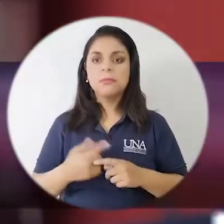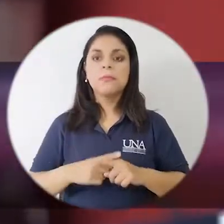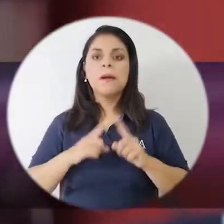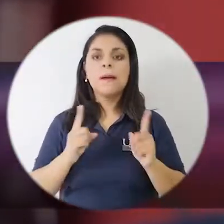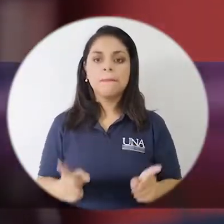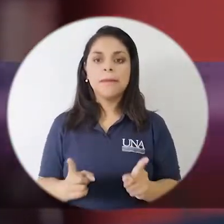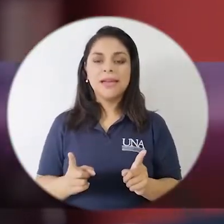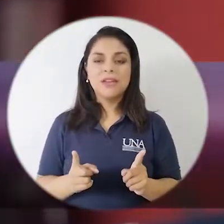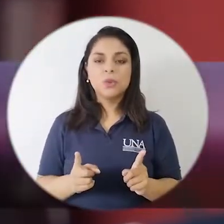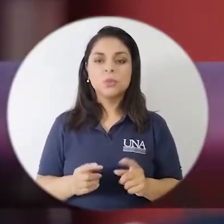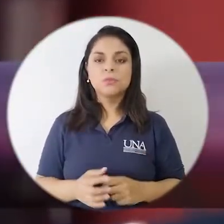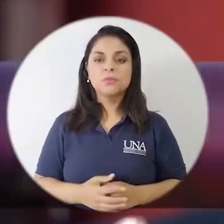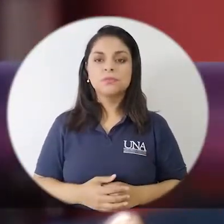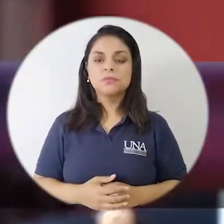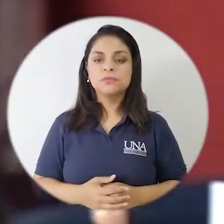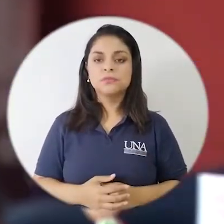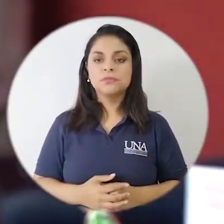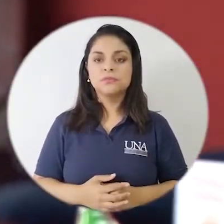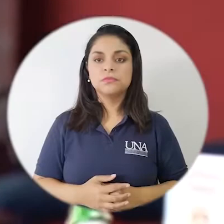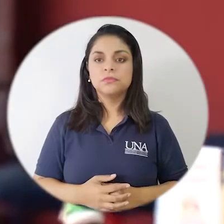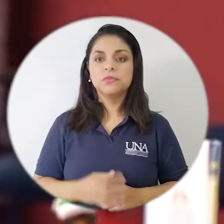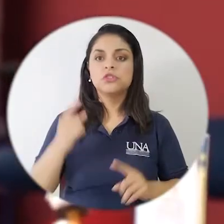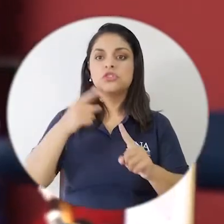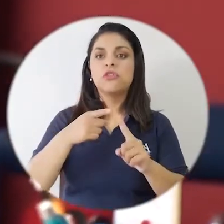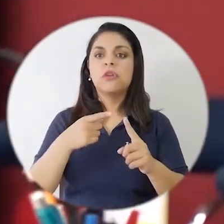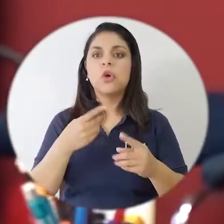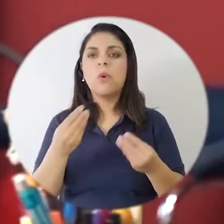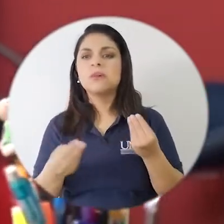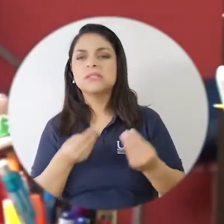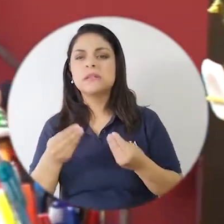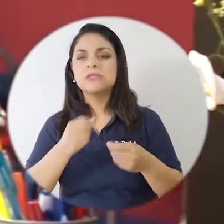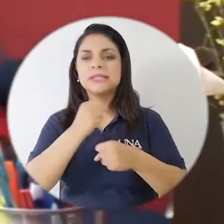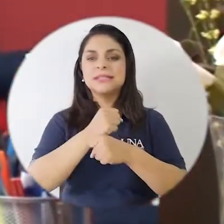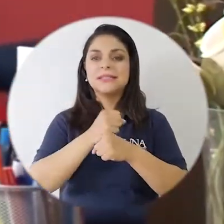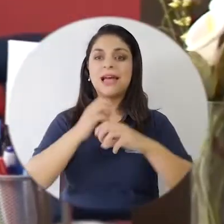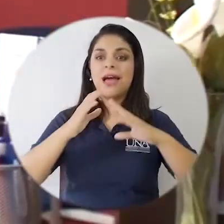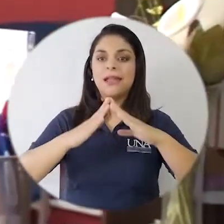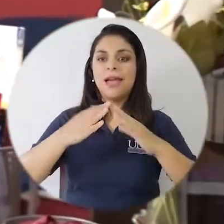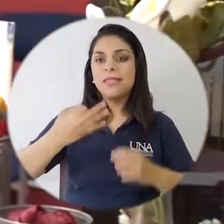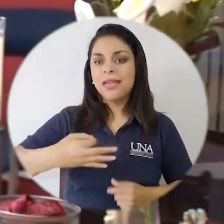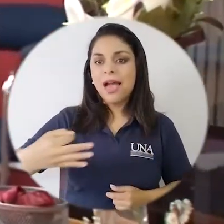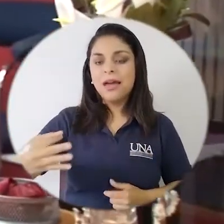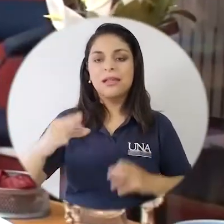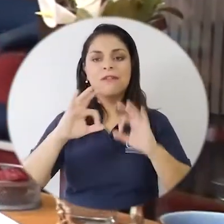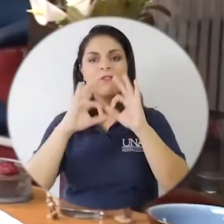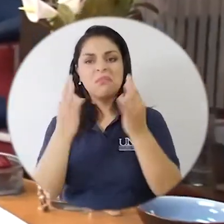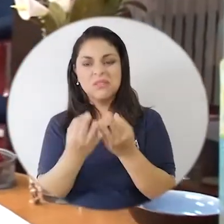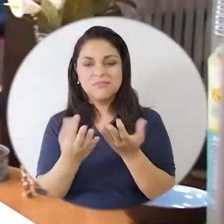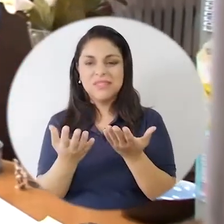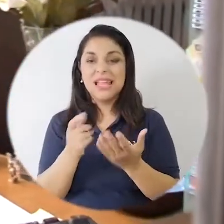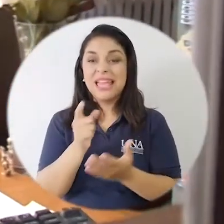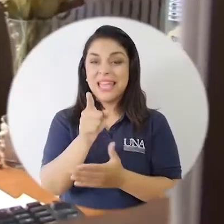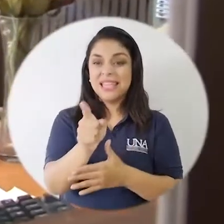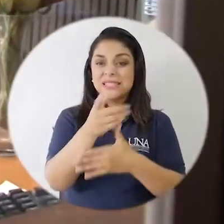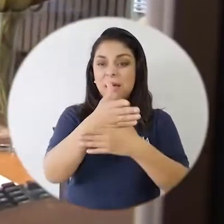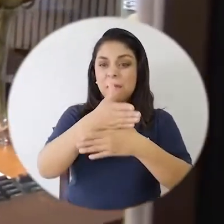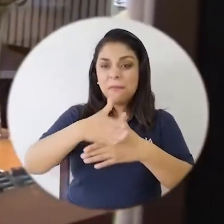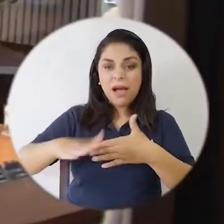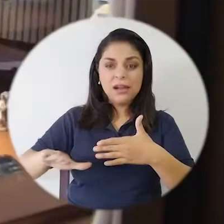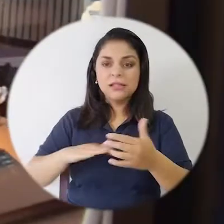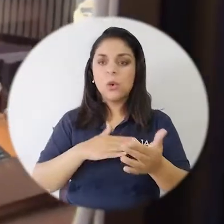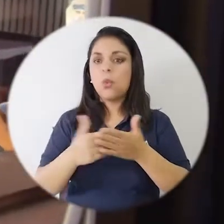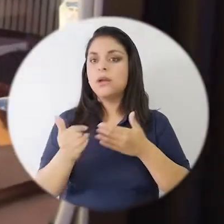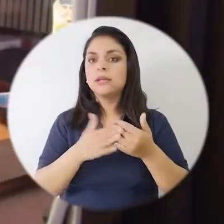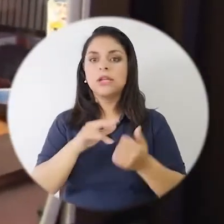sala virtual, pero quizás esto de cómo haces vos en la tarea diaria, que tu familia, o